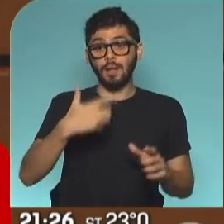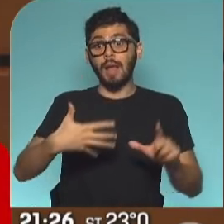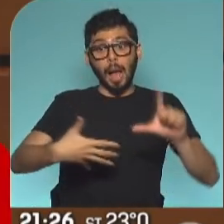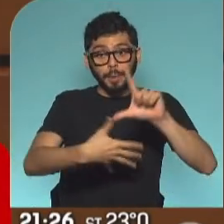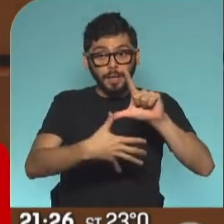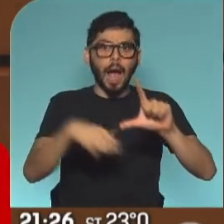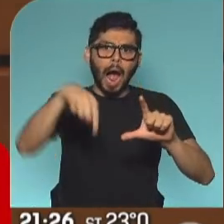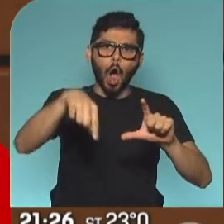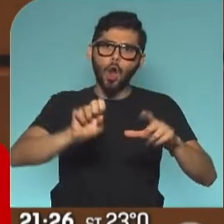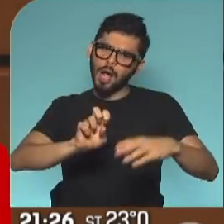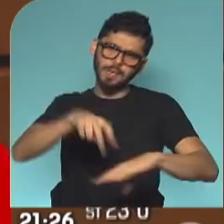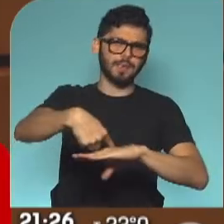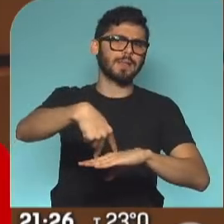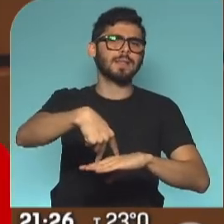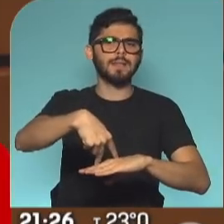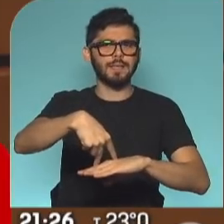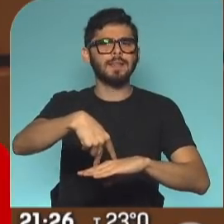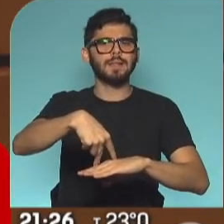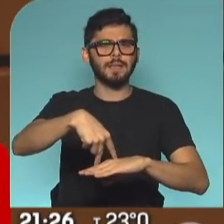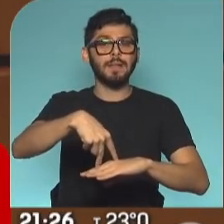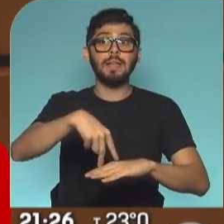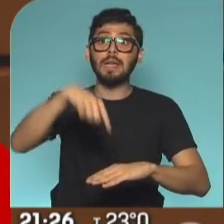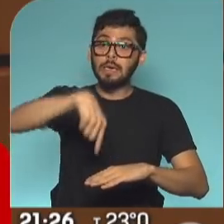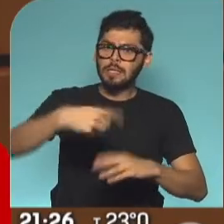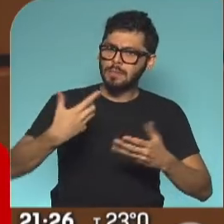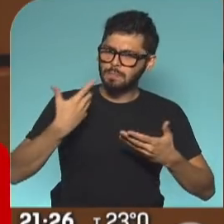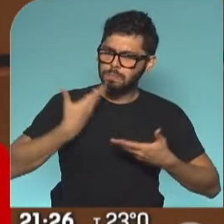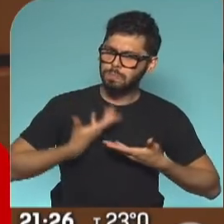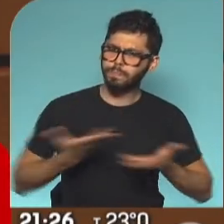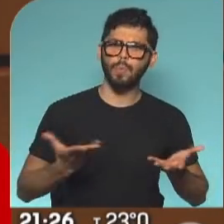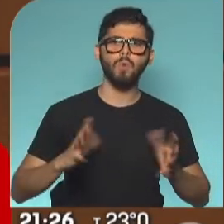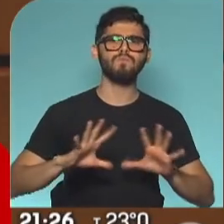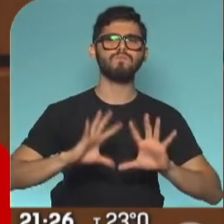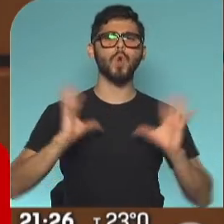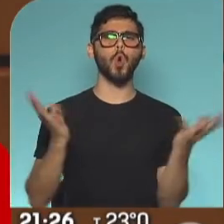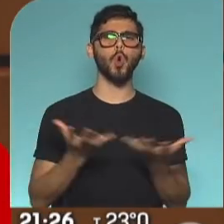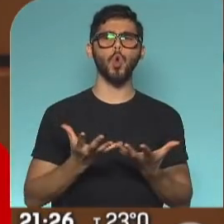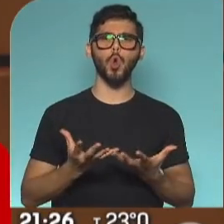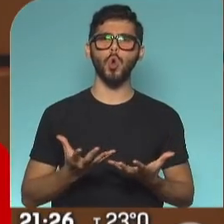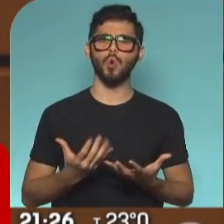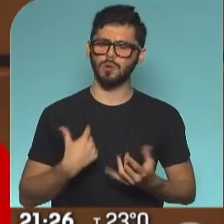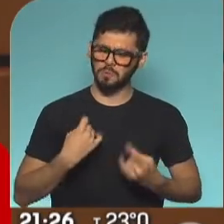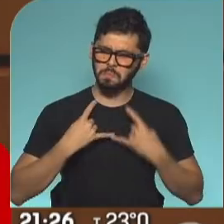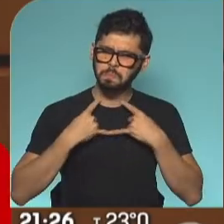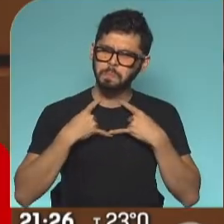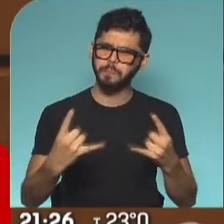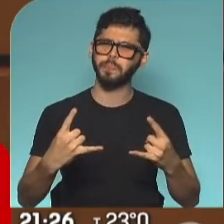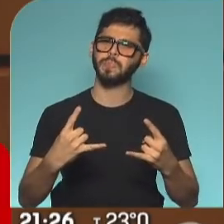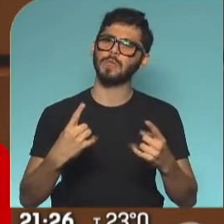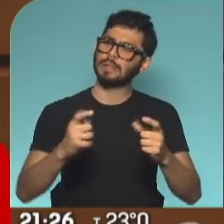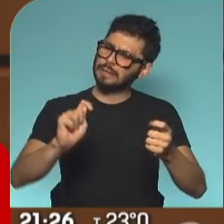pie y sea capaz de plantearle al mundo su palabra revulsiva para cambiar el mundo,